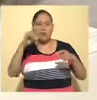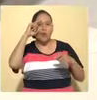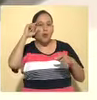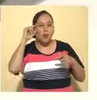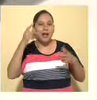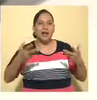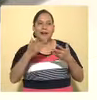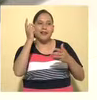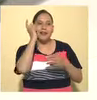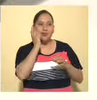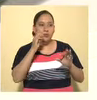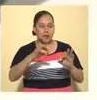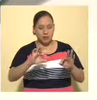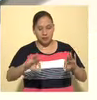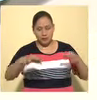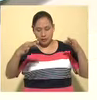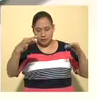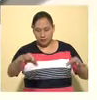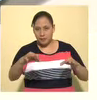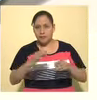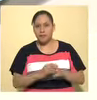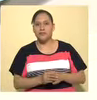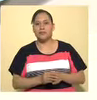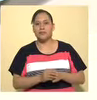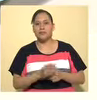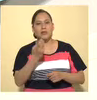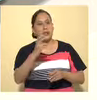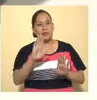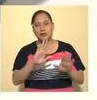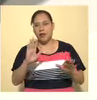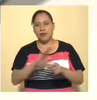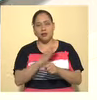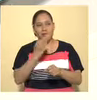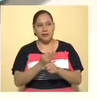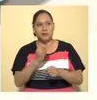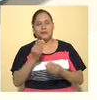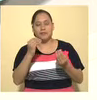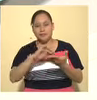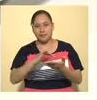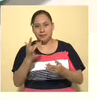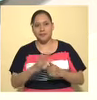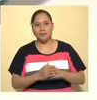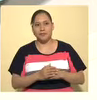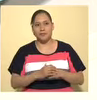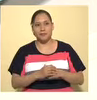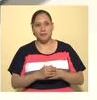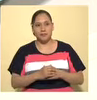de lechuga, que yo creo que con estas son suficientes. Muchas Muy bien. Gracias.